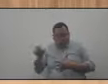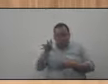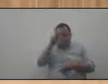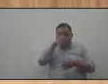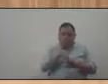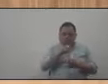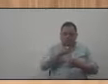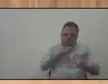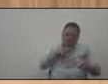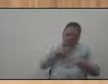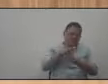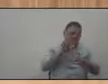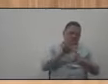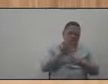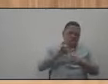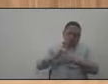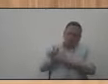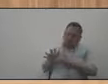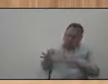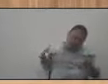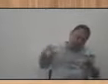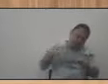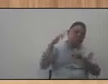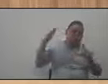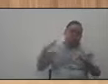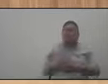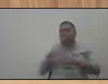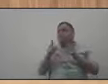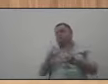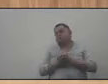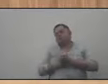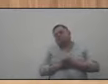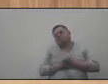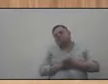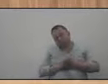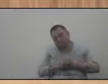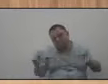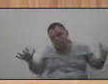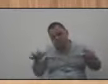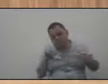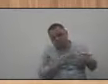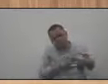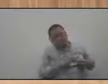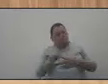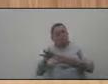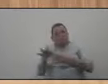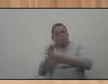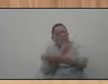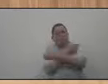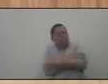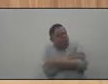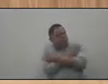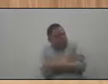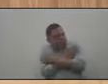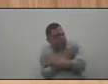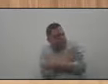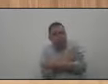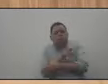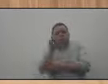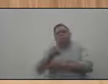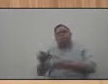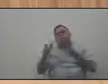de los afectados por la pandemia y a nuestro más afectuoso saludo y abrazo fraterno a quienes